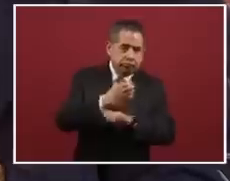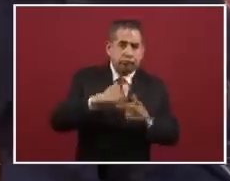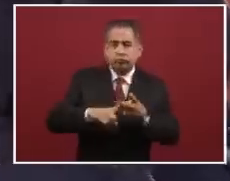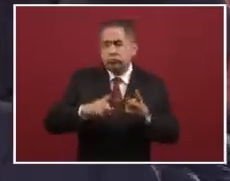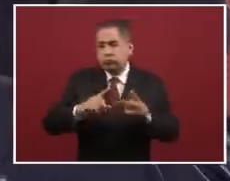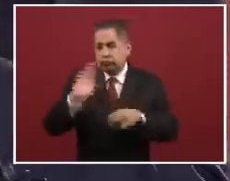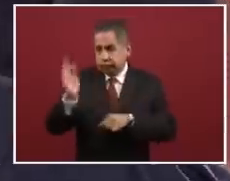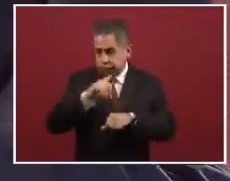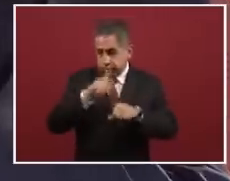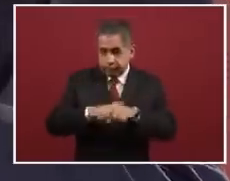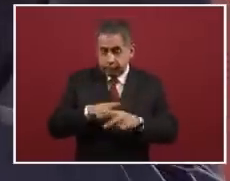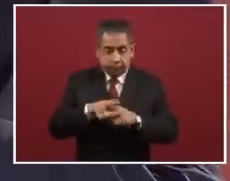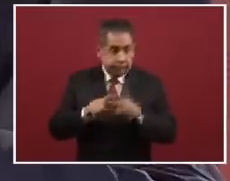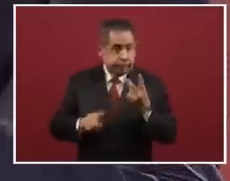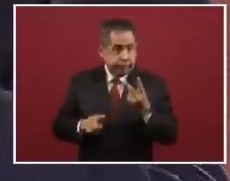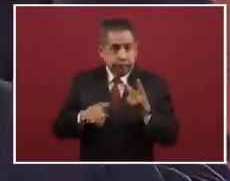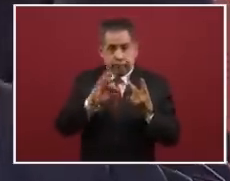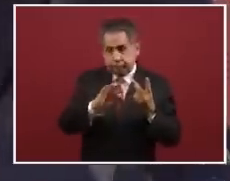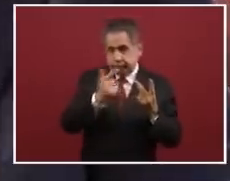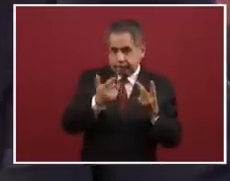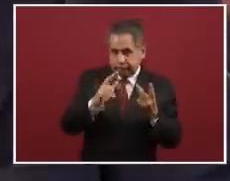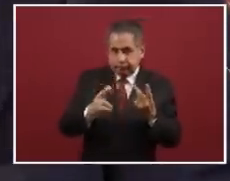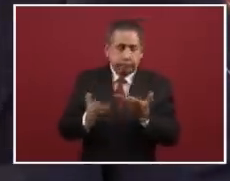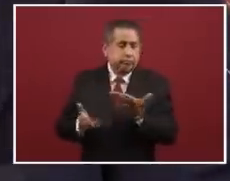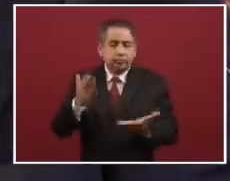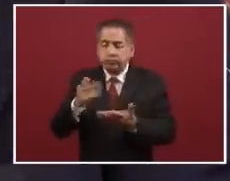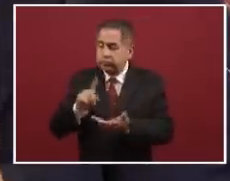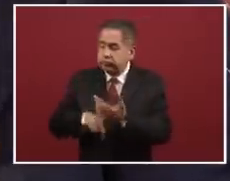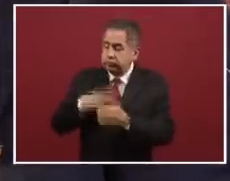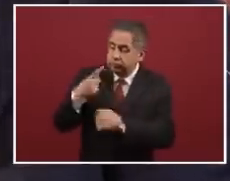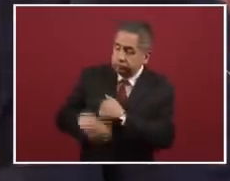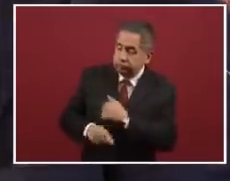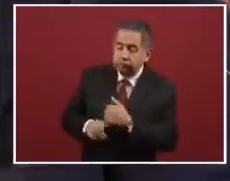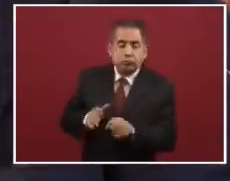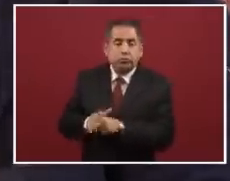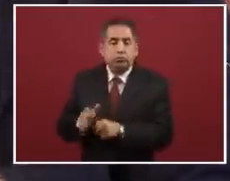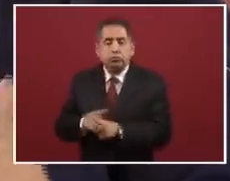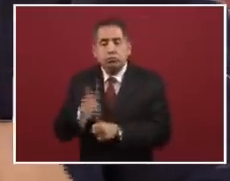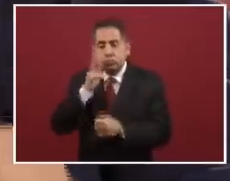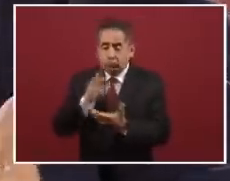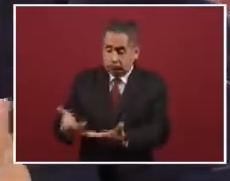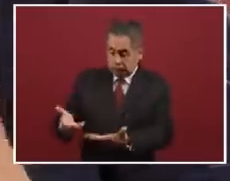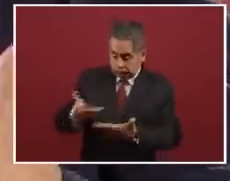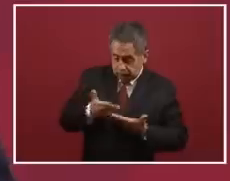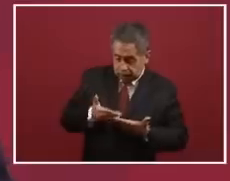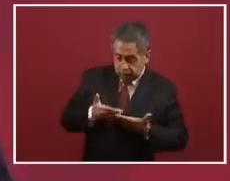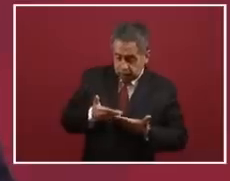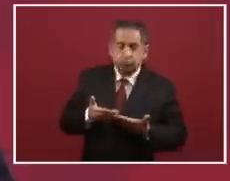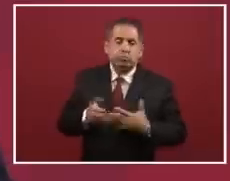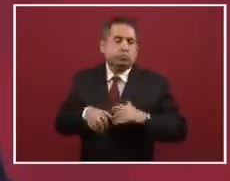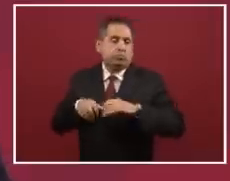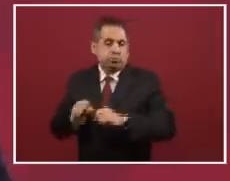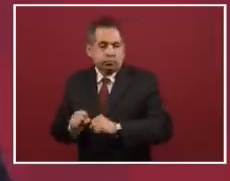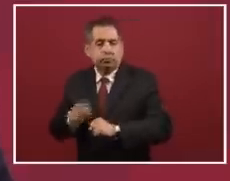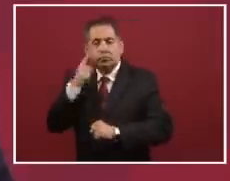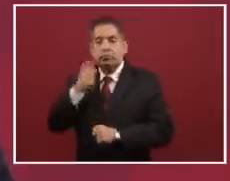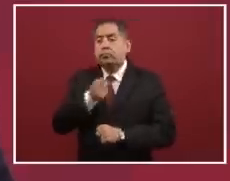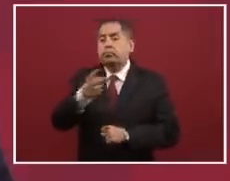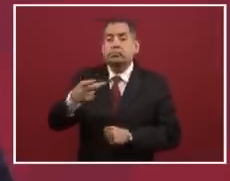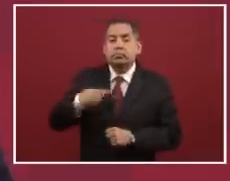o la Fiscalía General de la República, depende del delito, y que realmente empiecen las acciones contra el tráfico de personas.